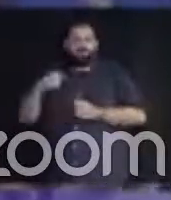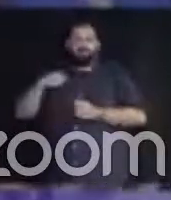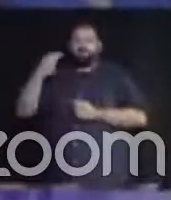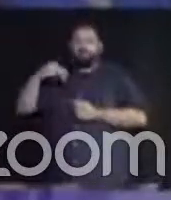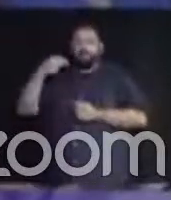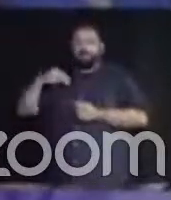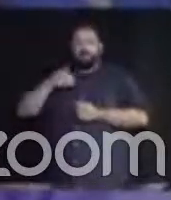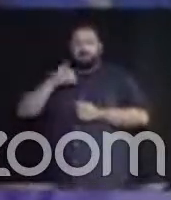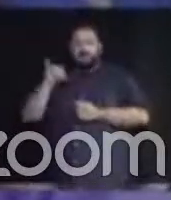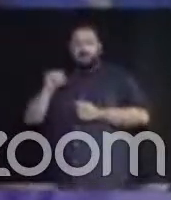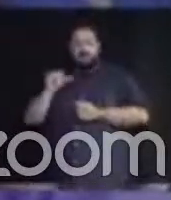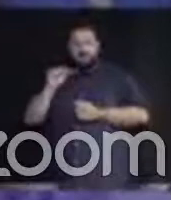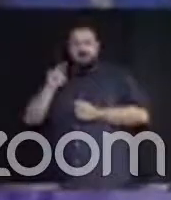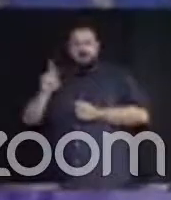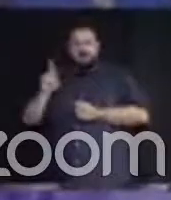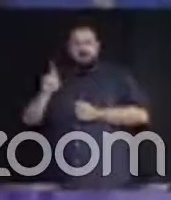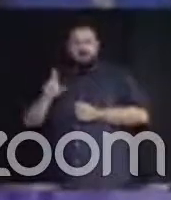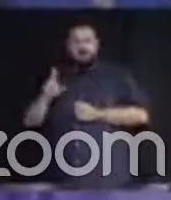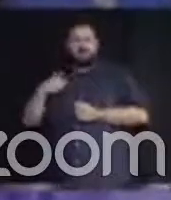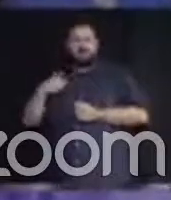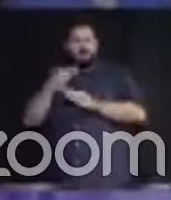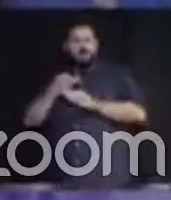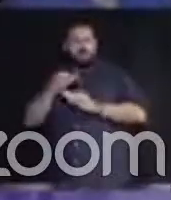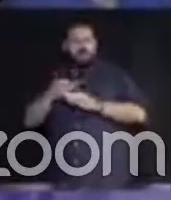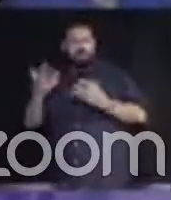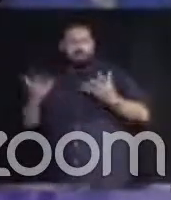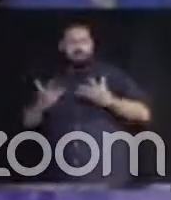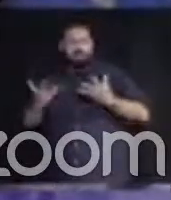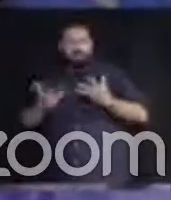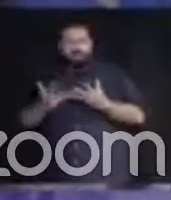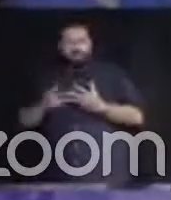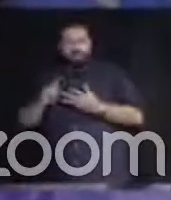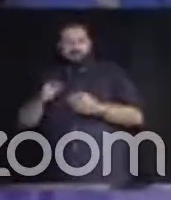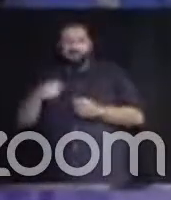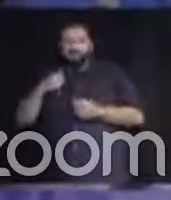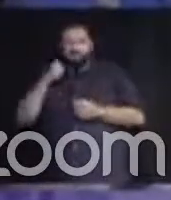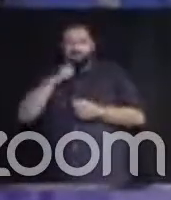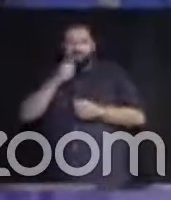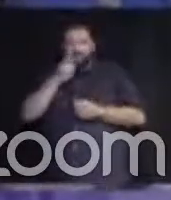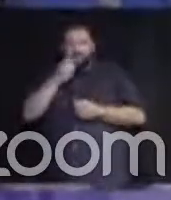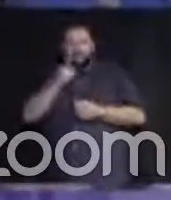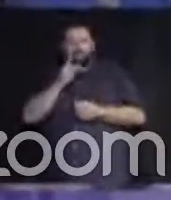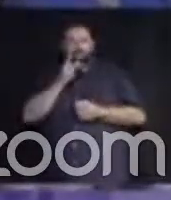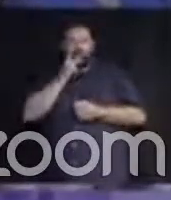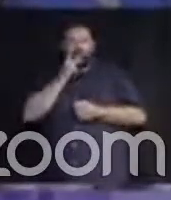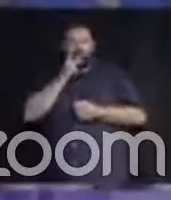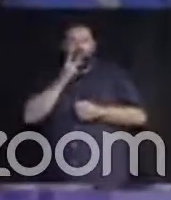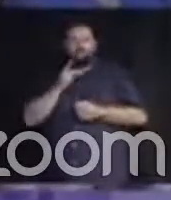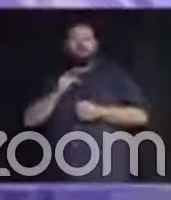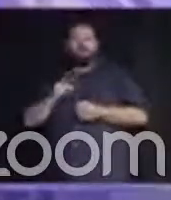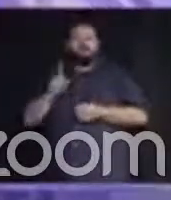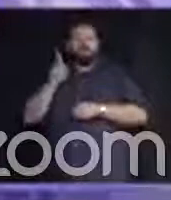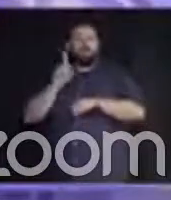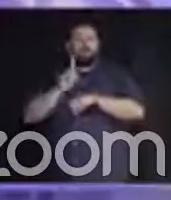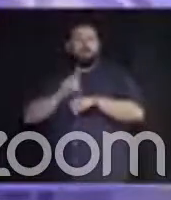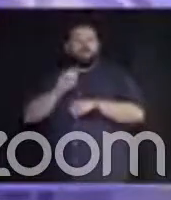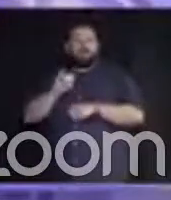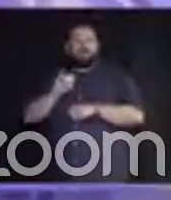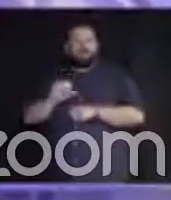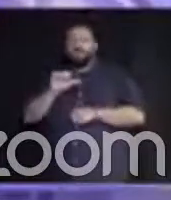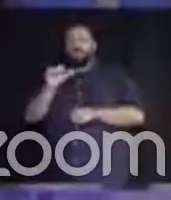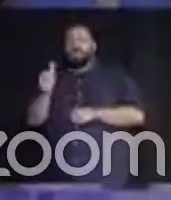Mi nombre es Javier Torres y pues lo que estamos haciendo es, como dijo tu papá, un día sí y el otro